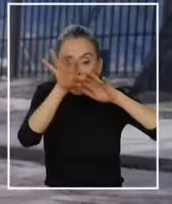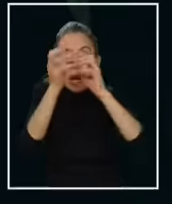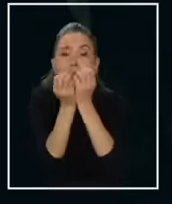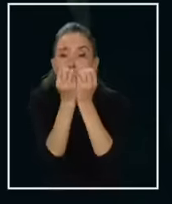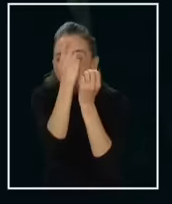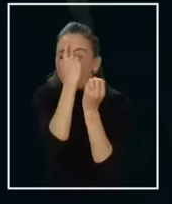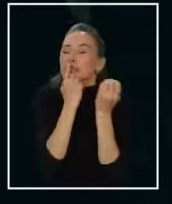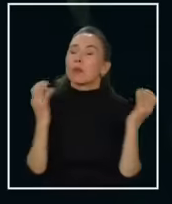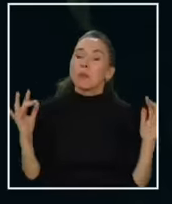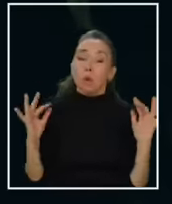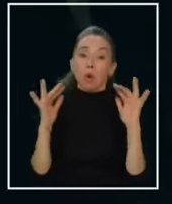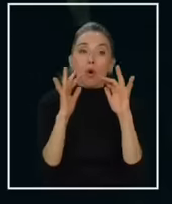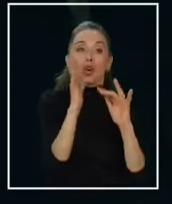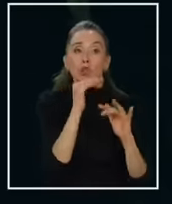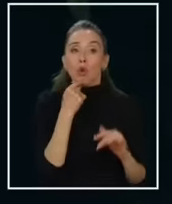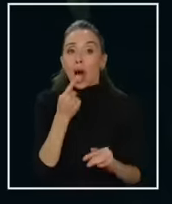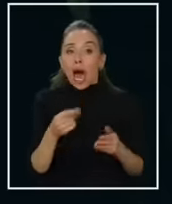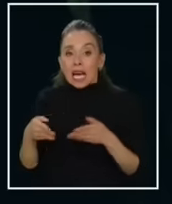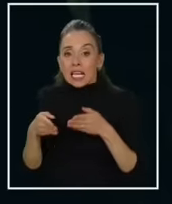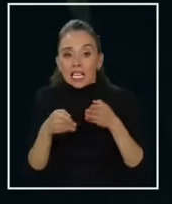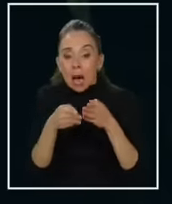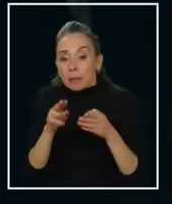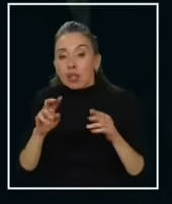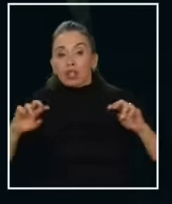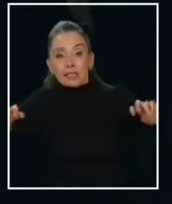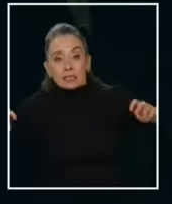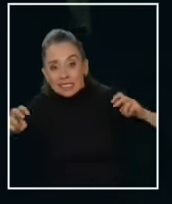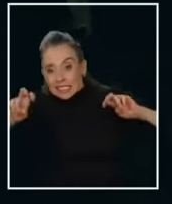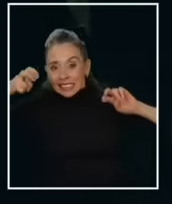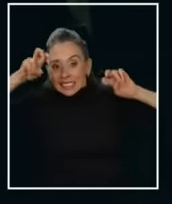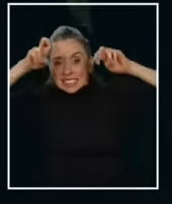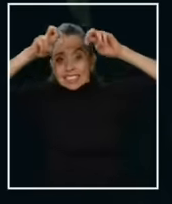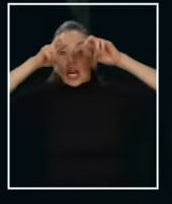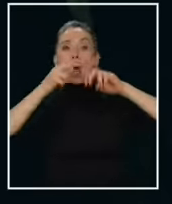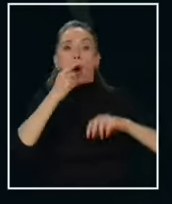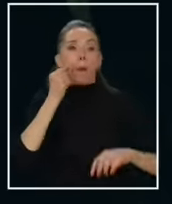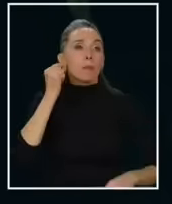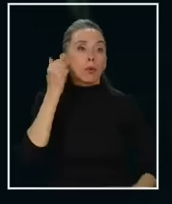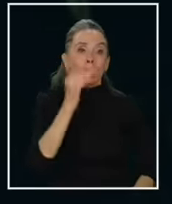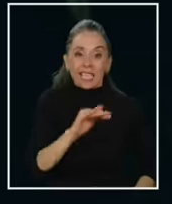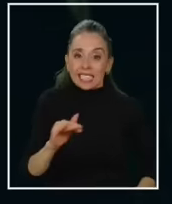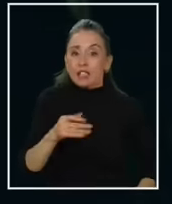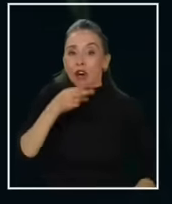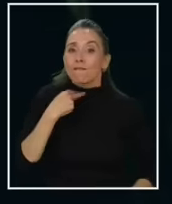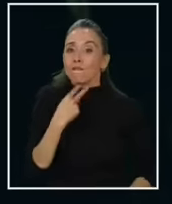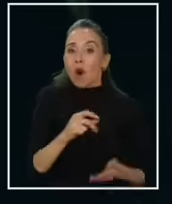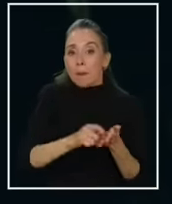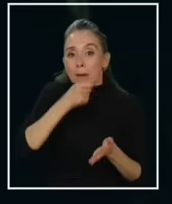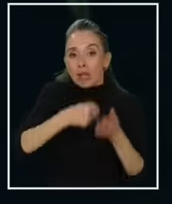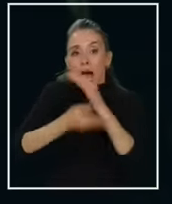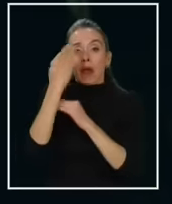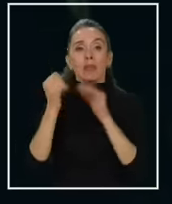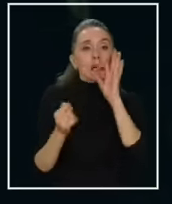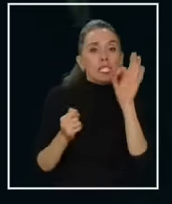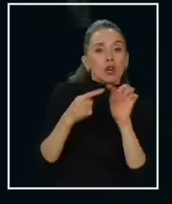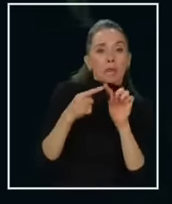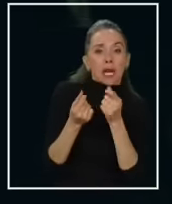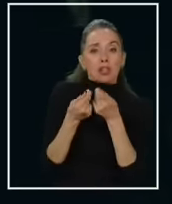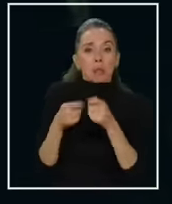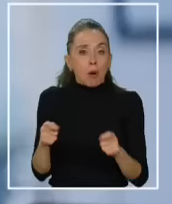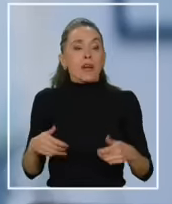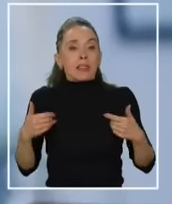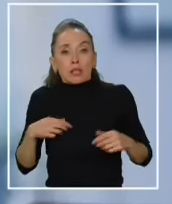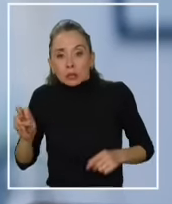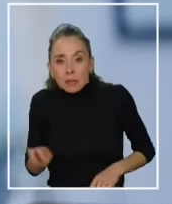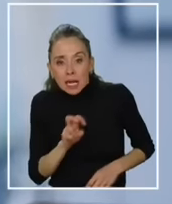gente. No hay caminos, solo senderos. Sin embargo, para hombres, mujeres y niños de cualquier edad y condición social, prevalece el